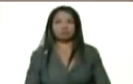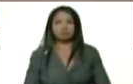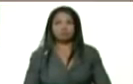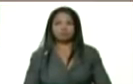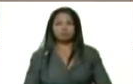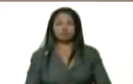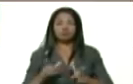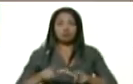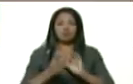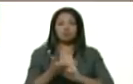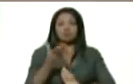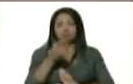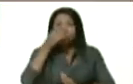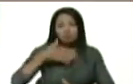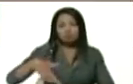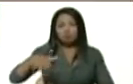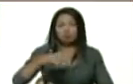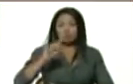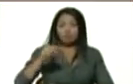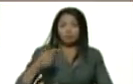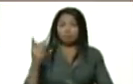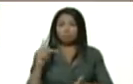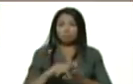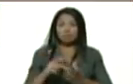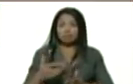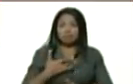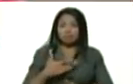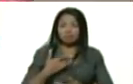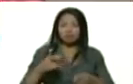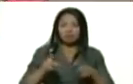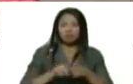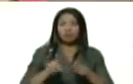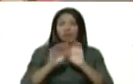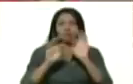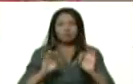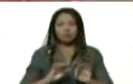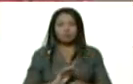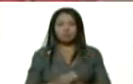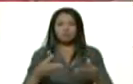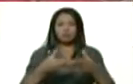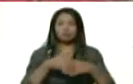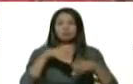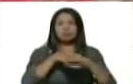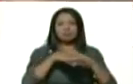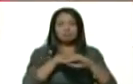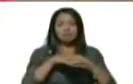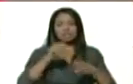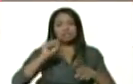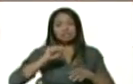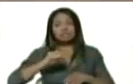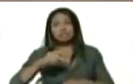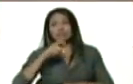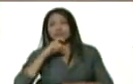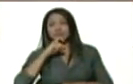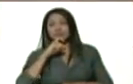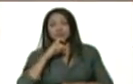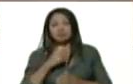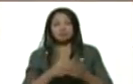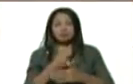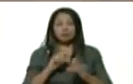Sectores importantes de nuestro pueblo empezaron a sentir, bueno, un par de zapatos cuesta más que un ojo de la